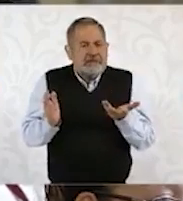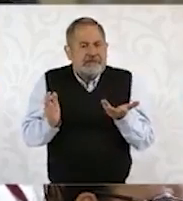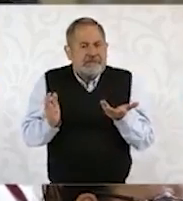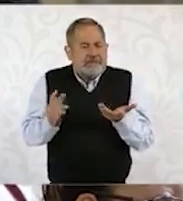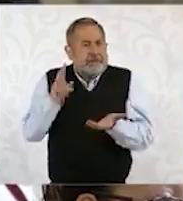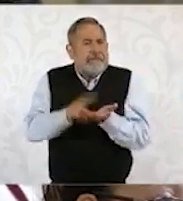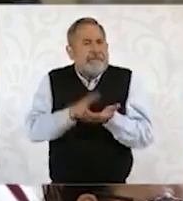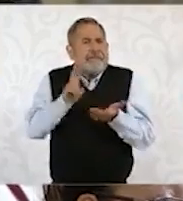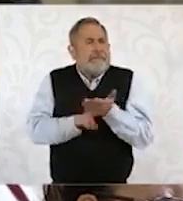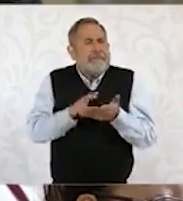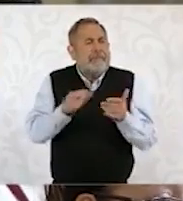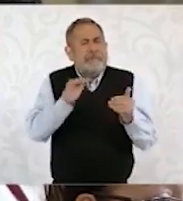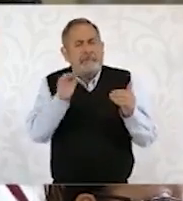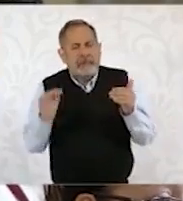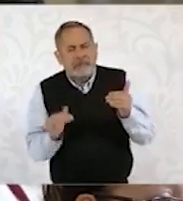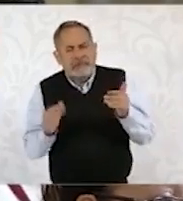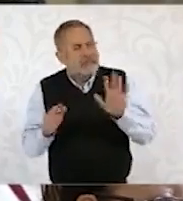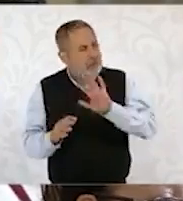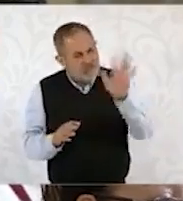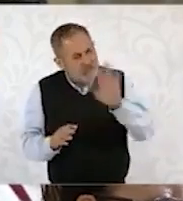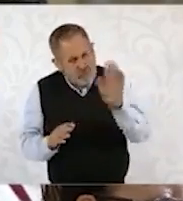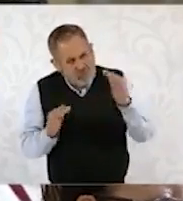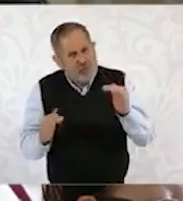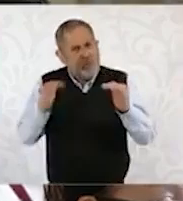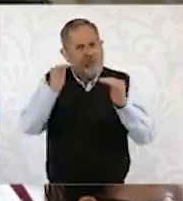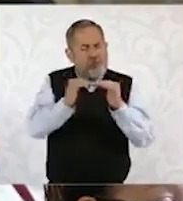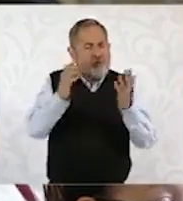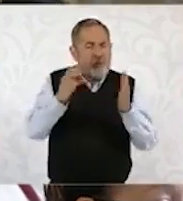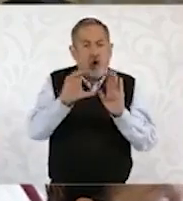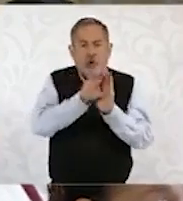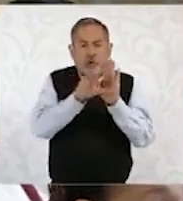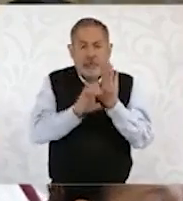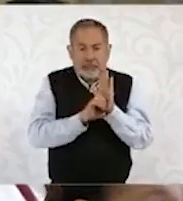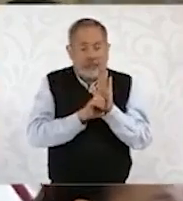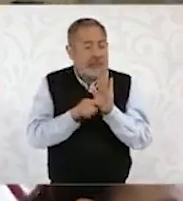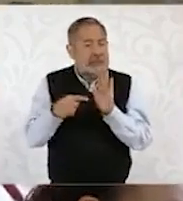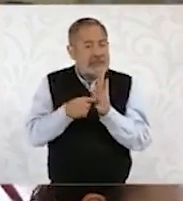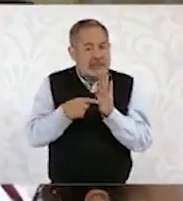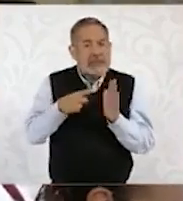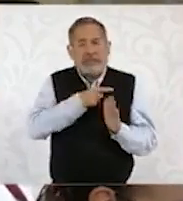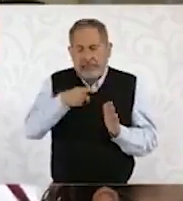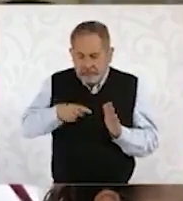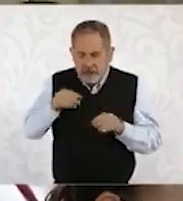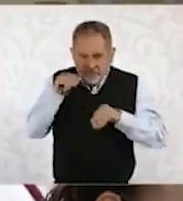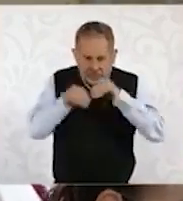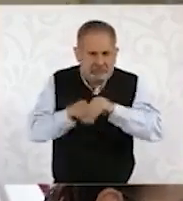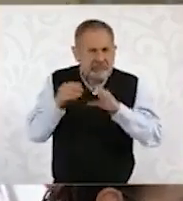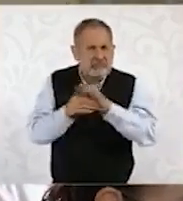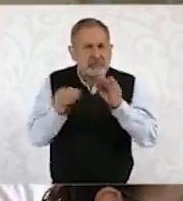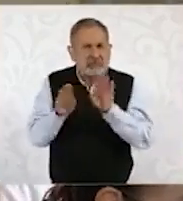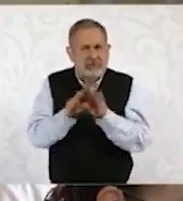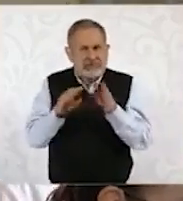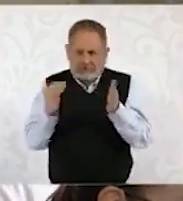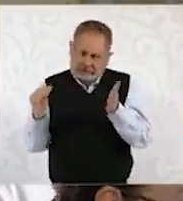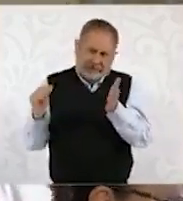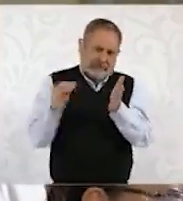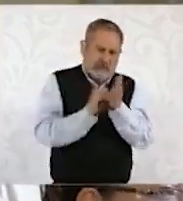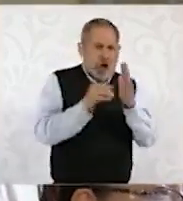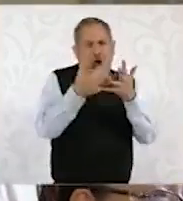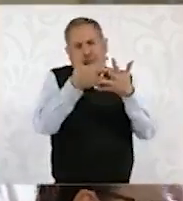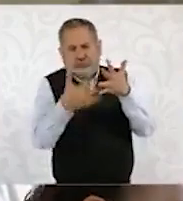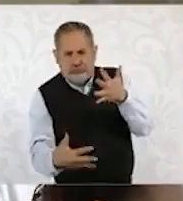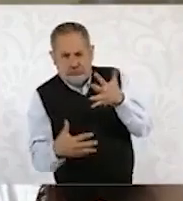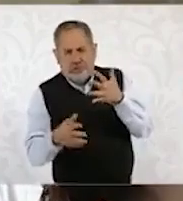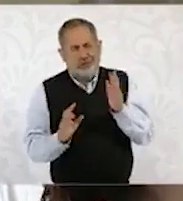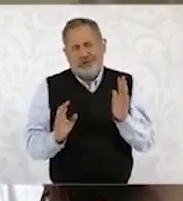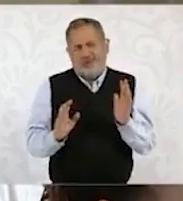ese valor. Pero los códigos de ética como tal debieran incluir en una partecita, porque no puede haber dos códigos de